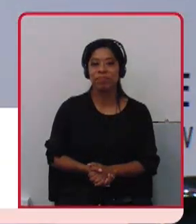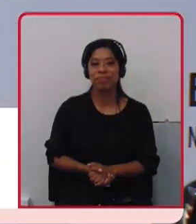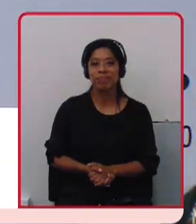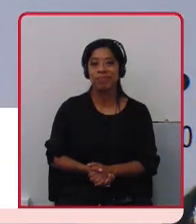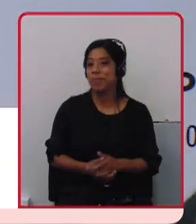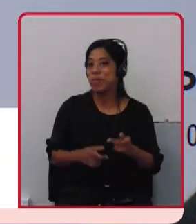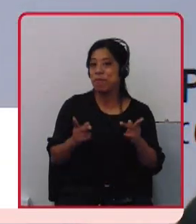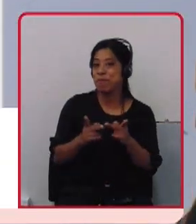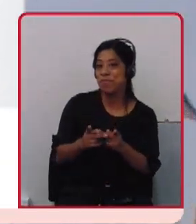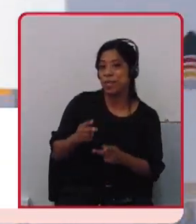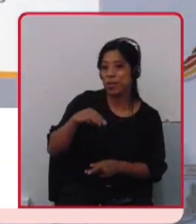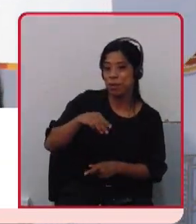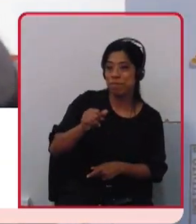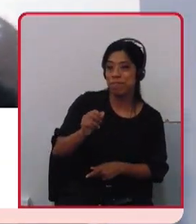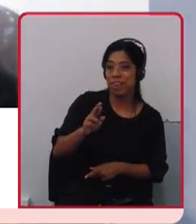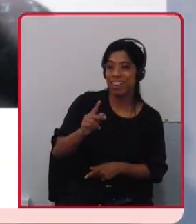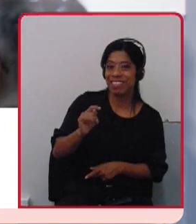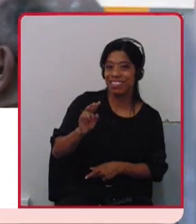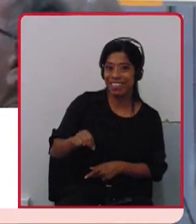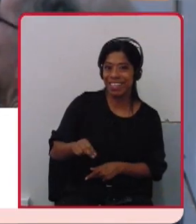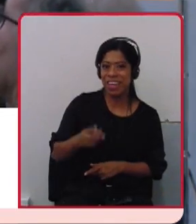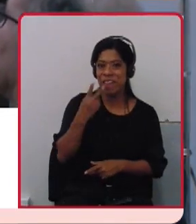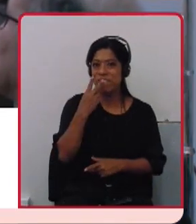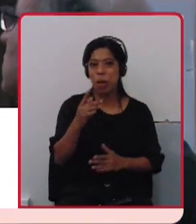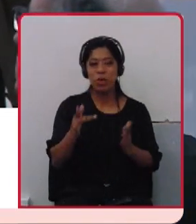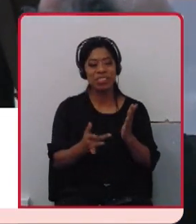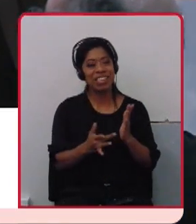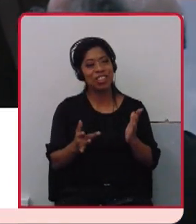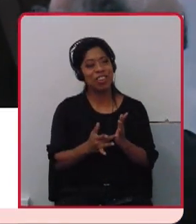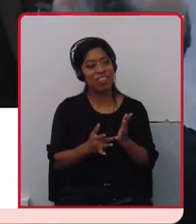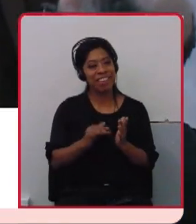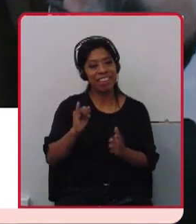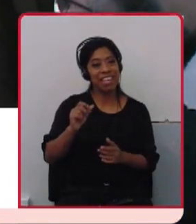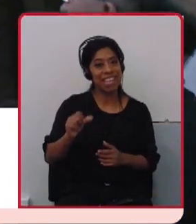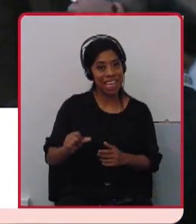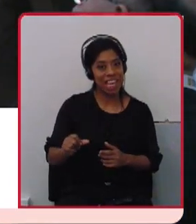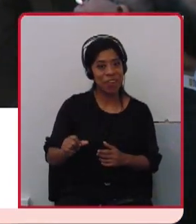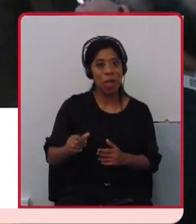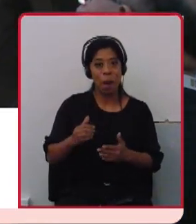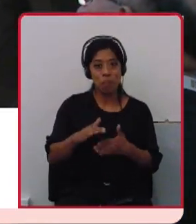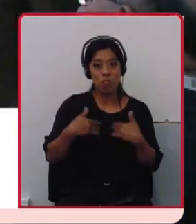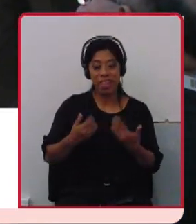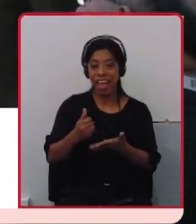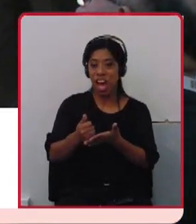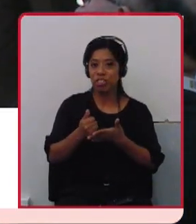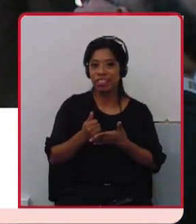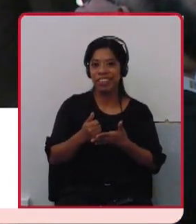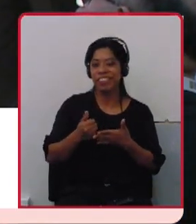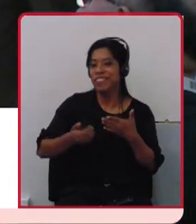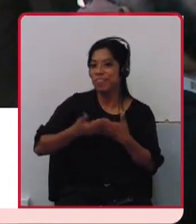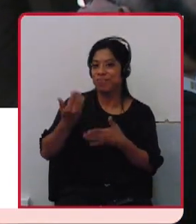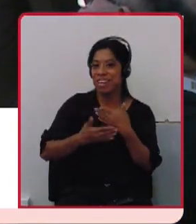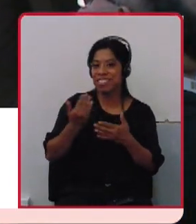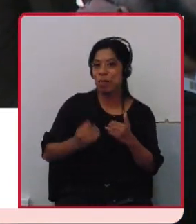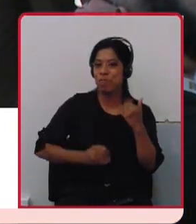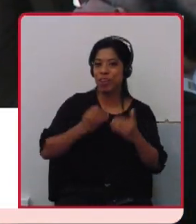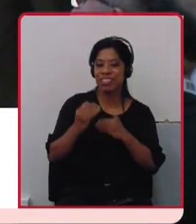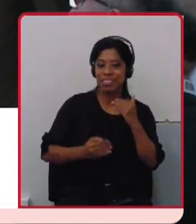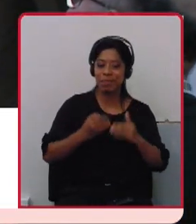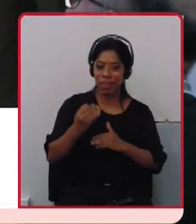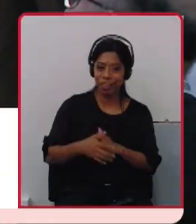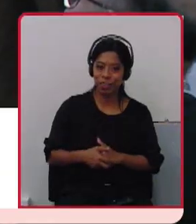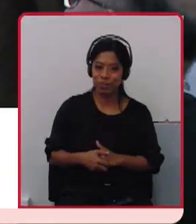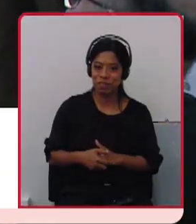Perfecto, Martín. Muy interesante ver cómo la tecnología, en especial la IA, puede ayudar a facilitar el